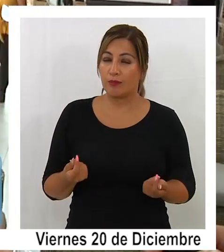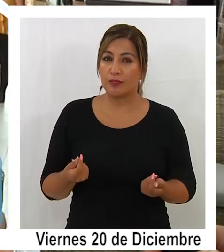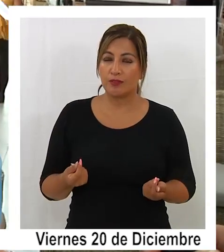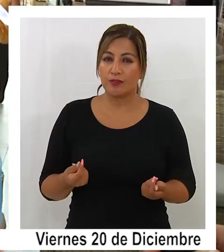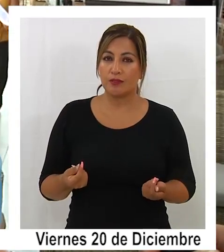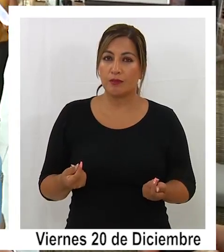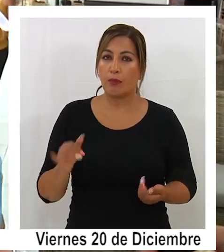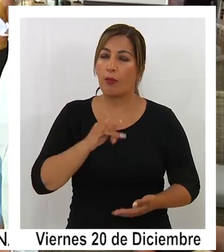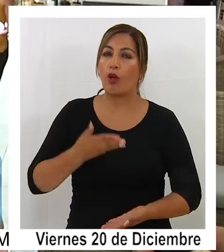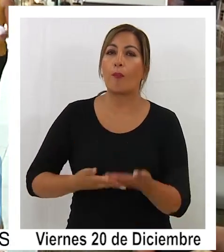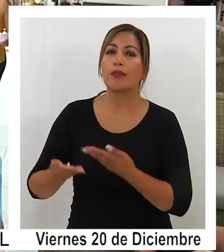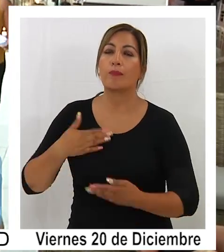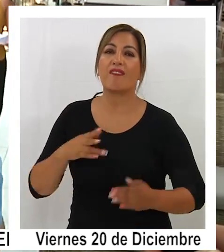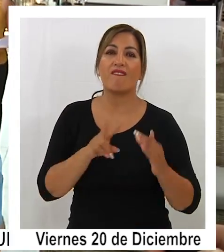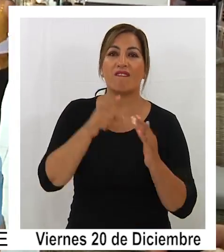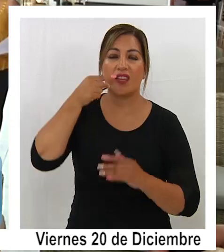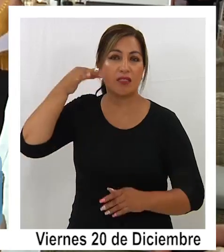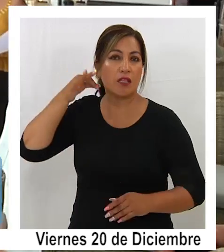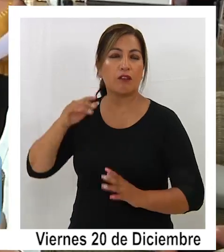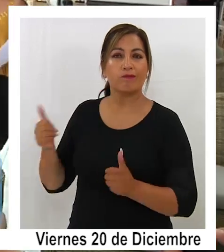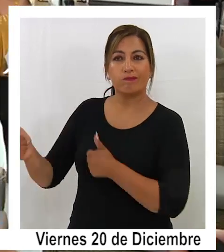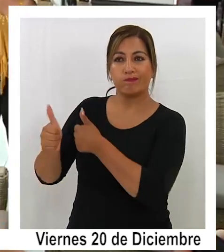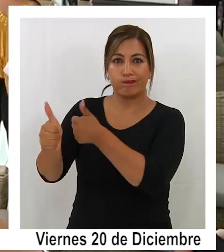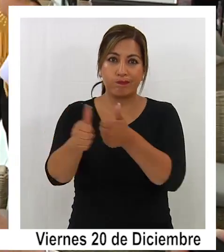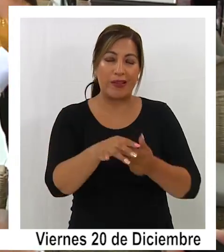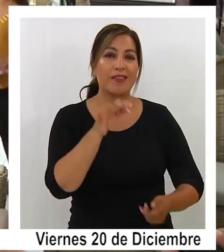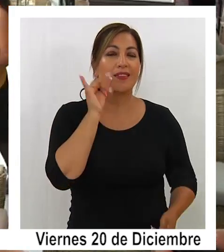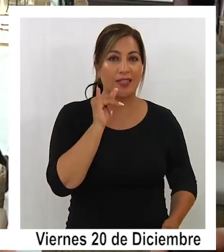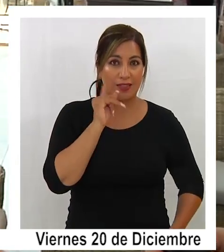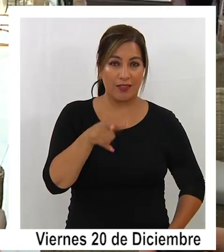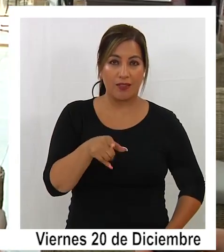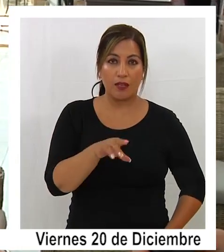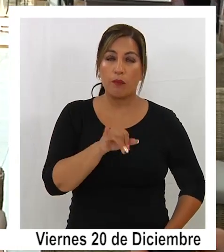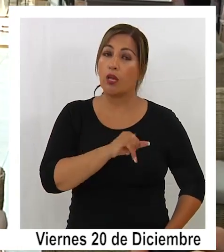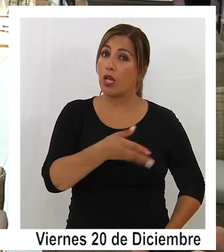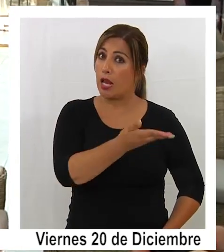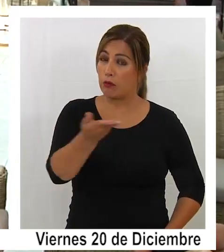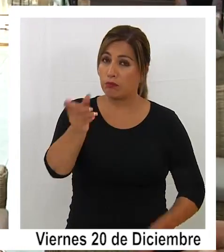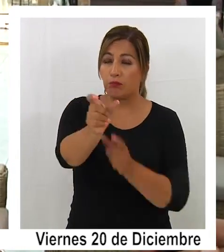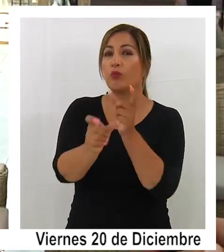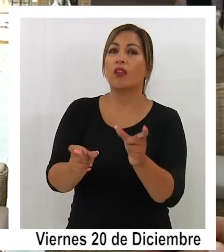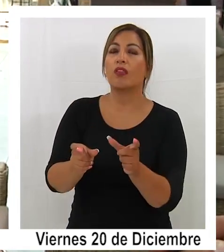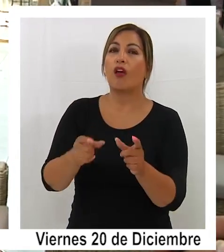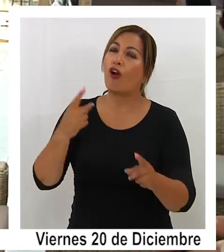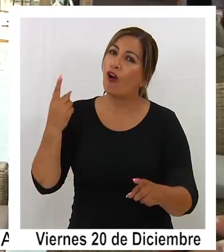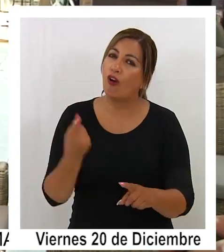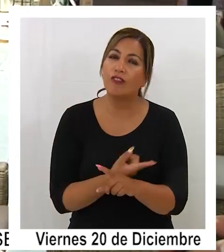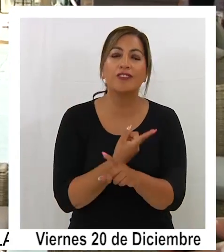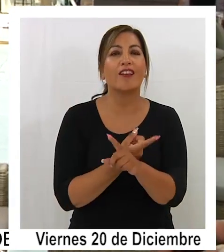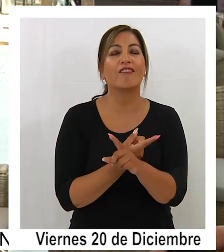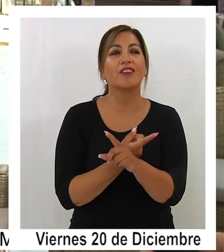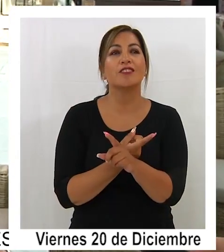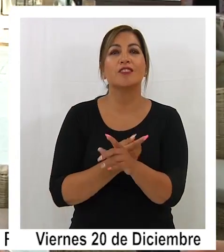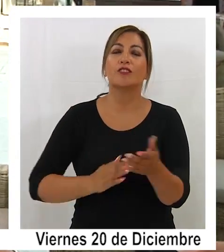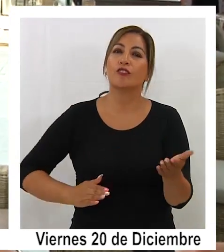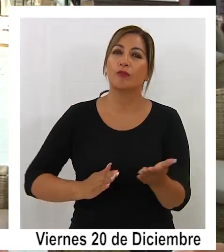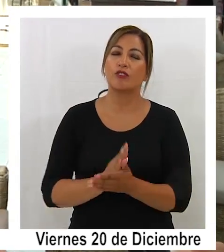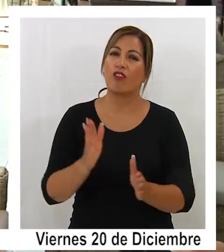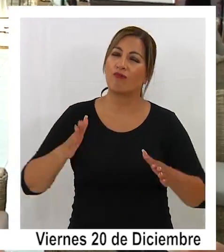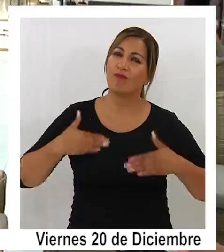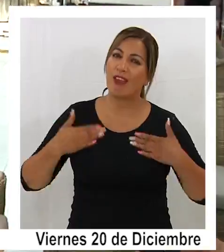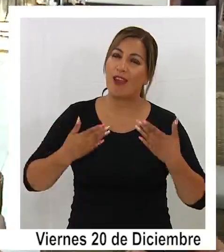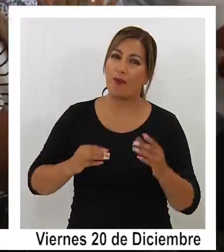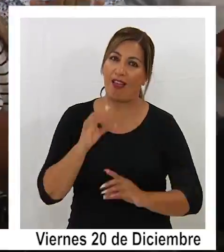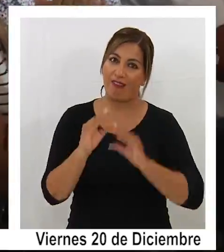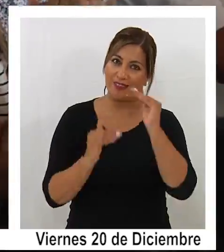de pesos para compartir con nuestros vecinos, con los entornos de la región, para que ellos puedan nuevamente rehacerse y con su